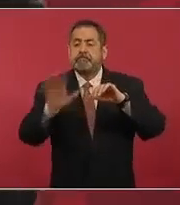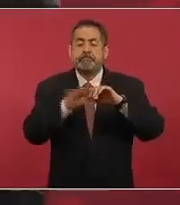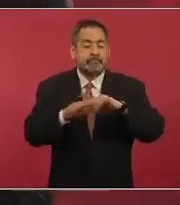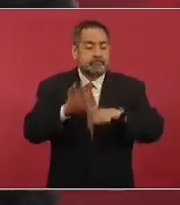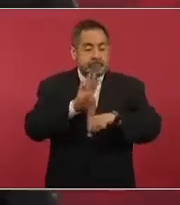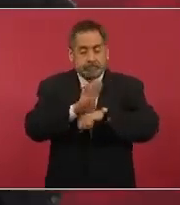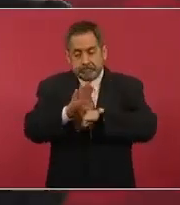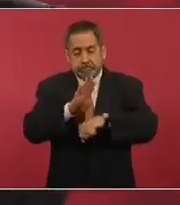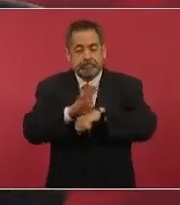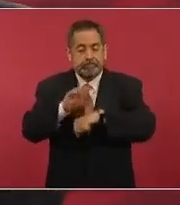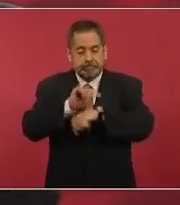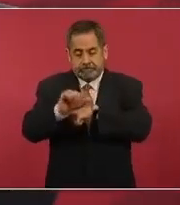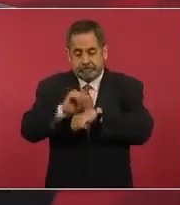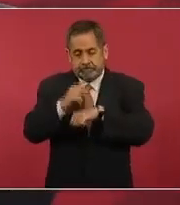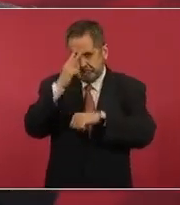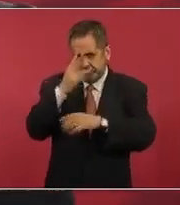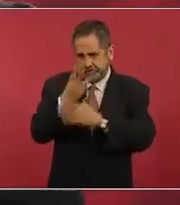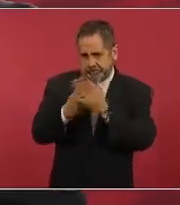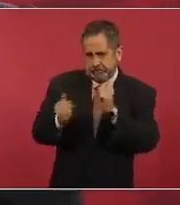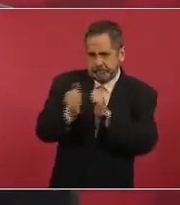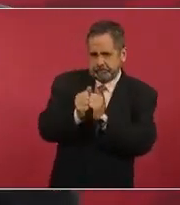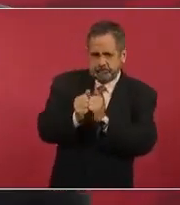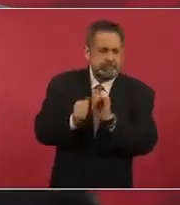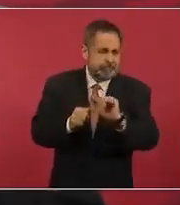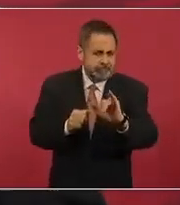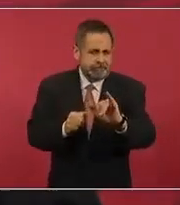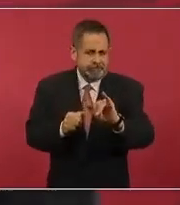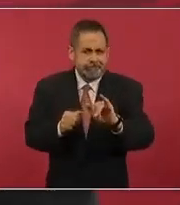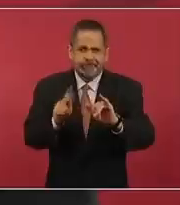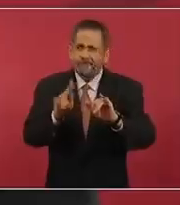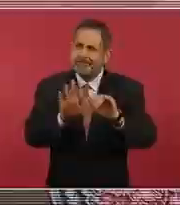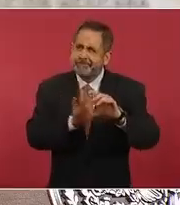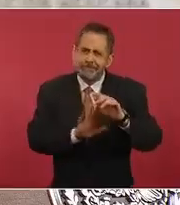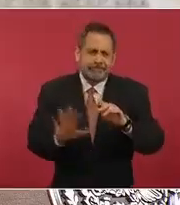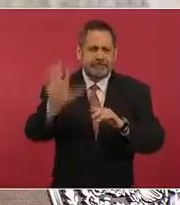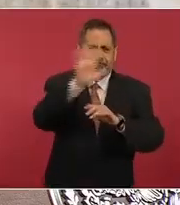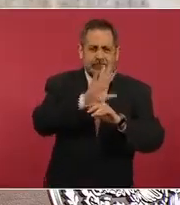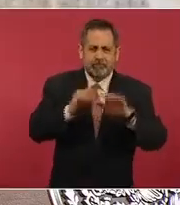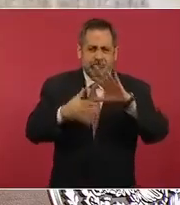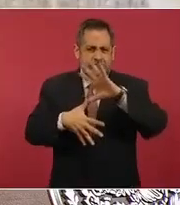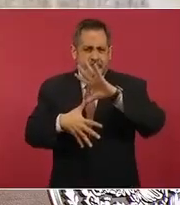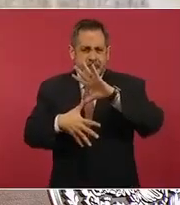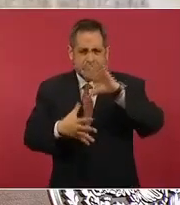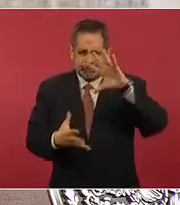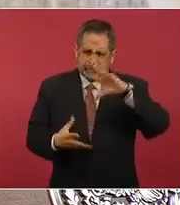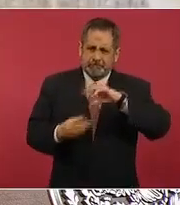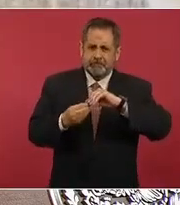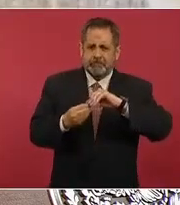buscarse la integración de toda América.